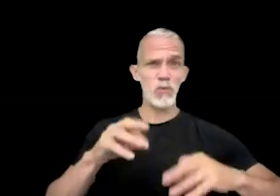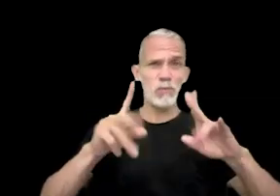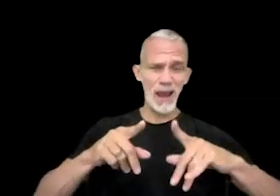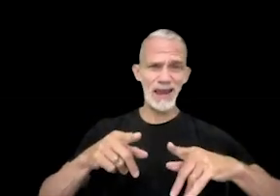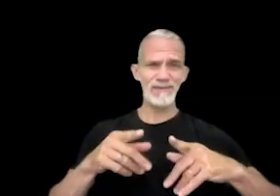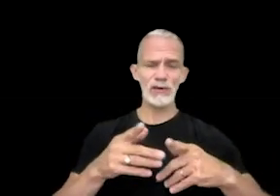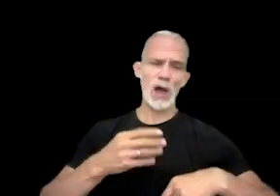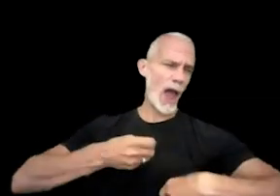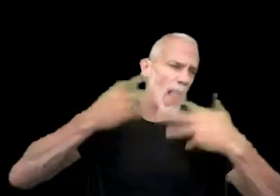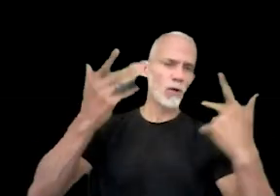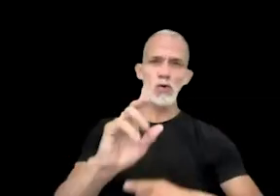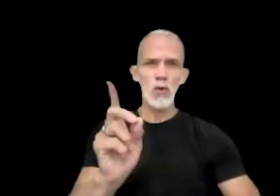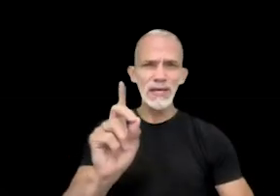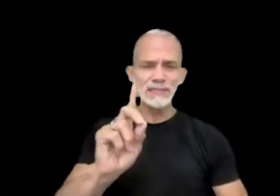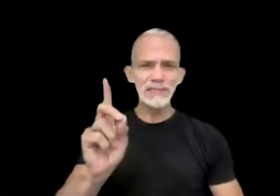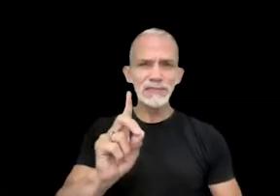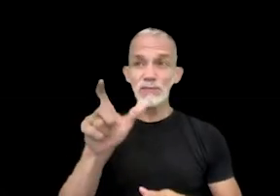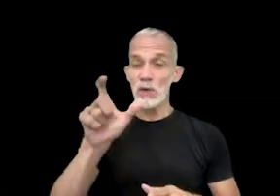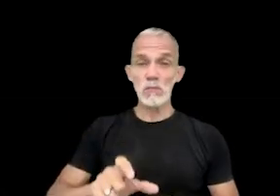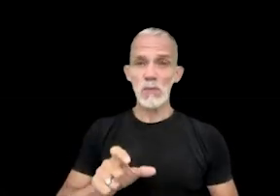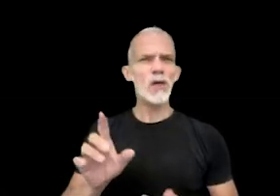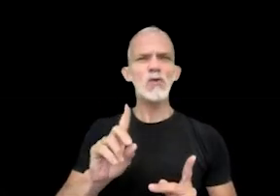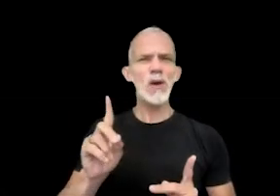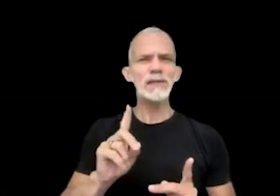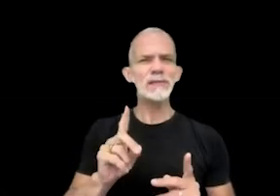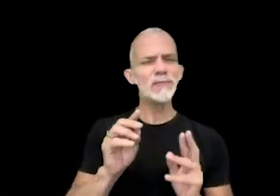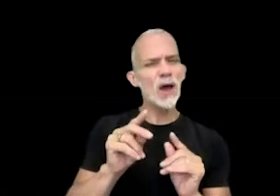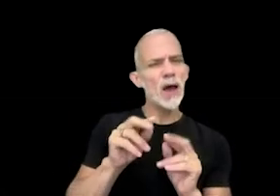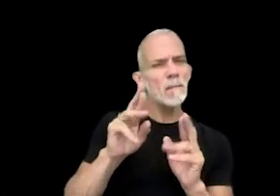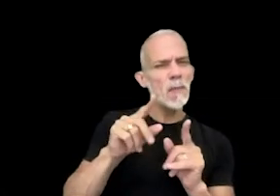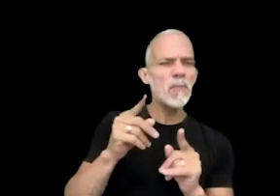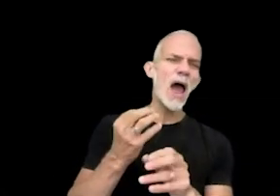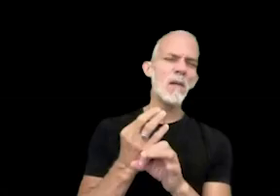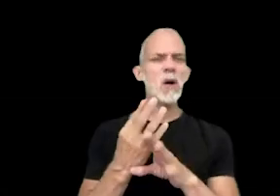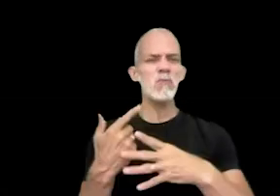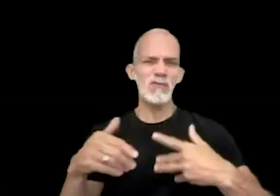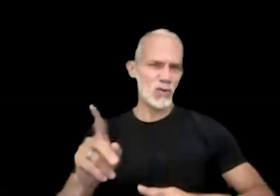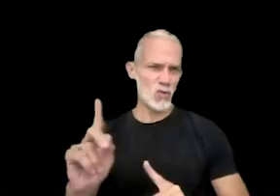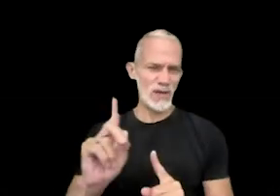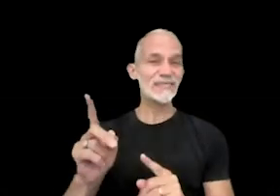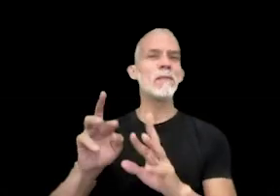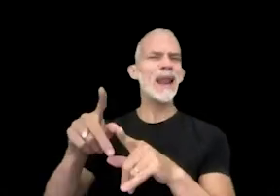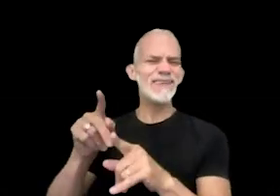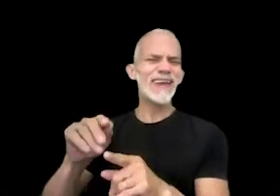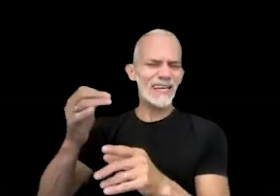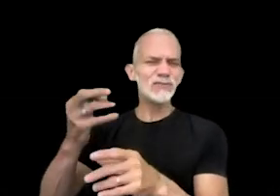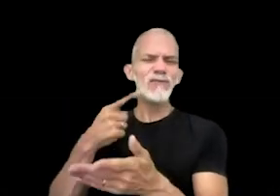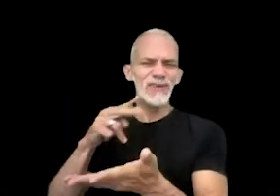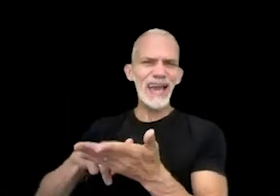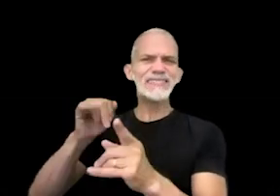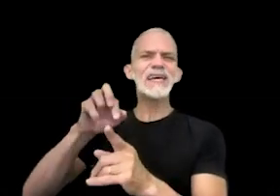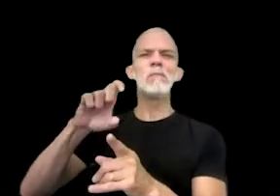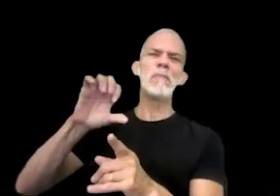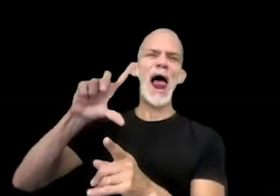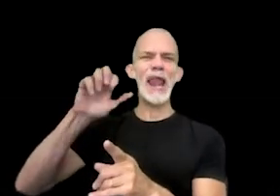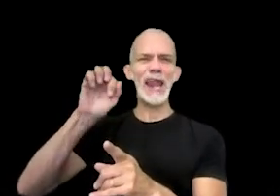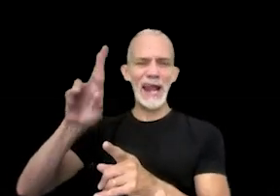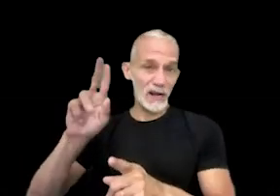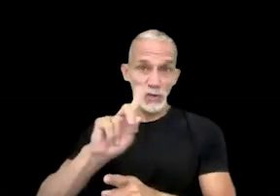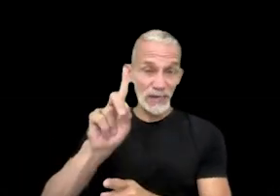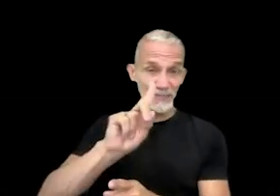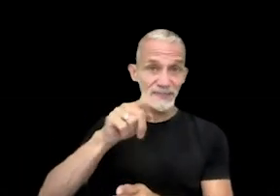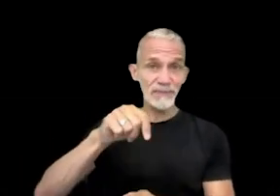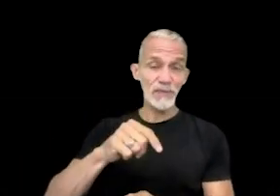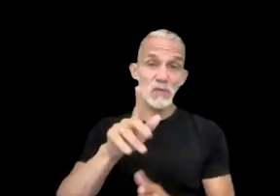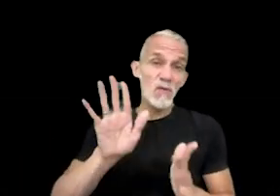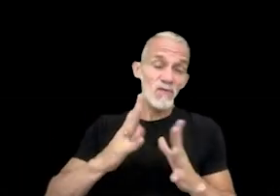negocios. No les estoy hablando del típico compliance, ¿sí? Que también es planificación fiscal, sino que le estoy hablando de